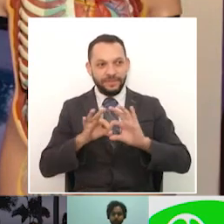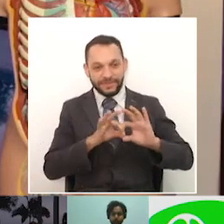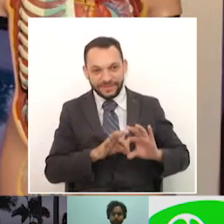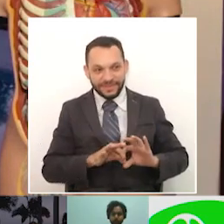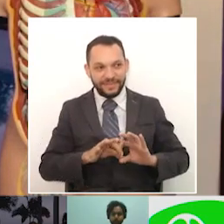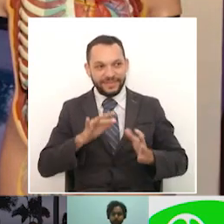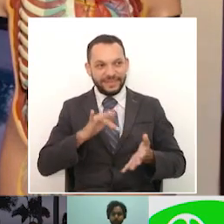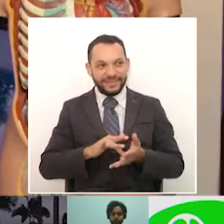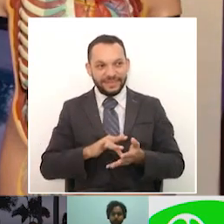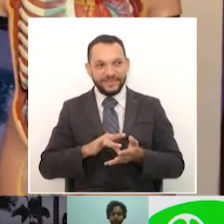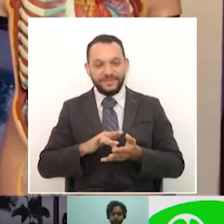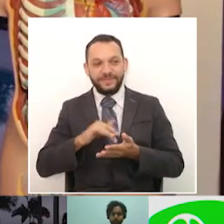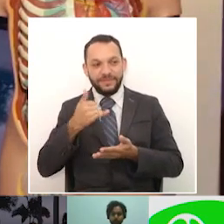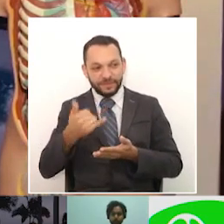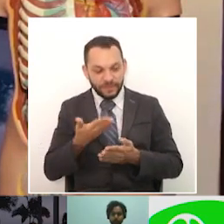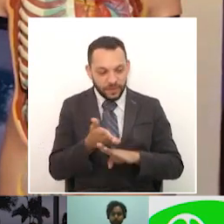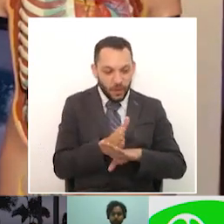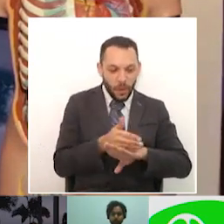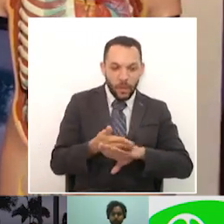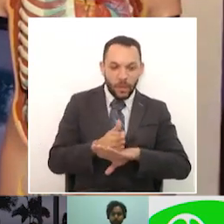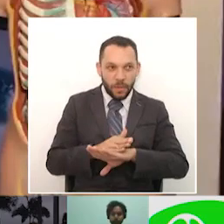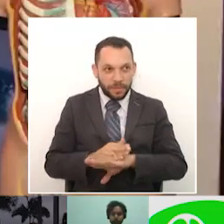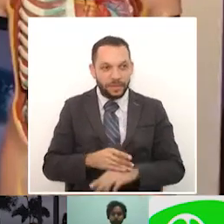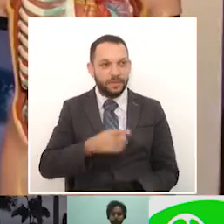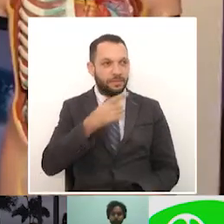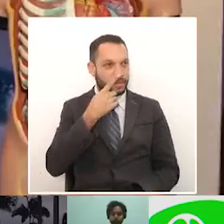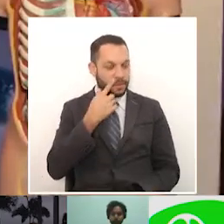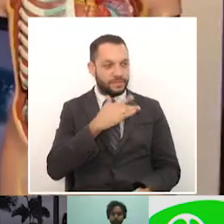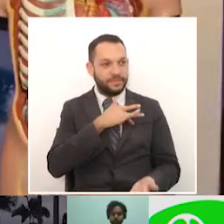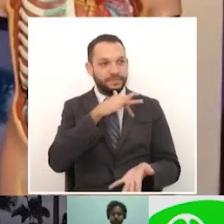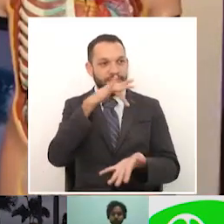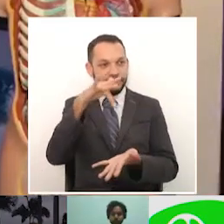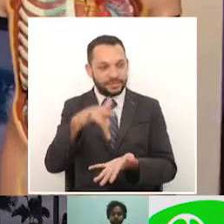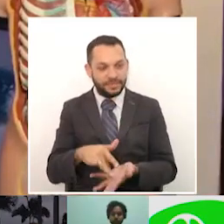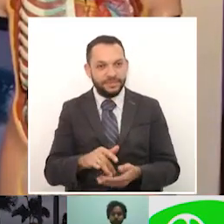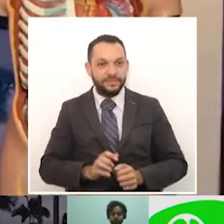allí compartiendo esa energía de esta ciudad.